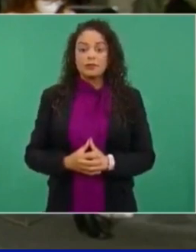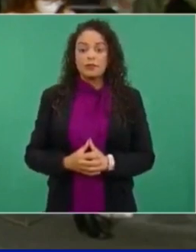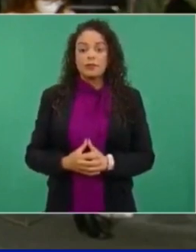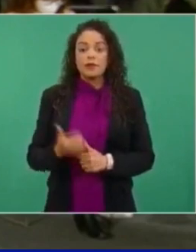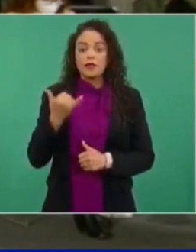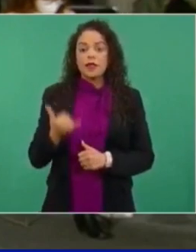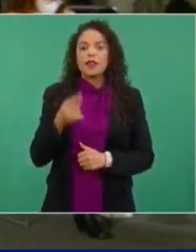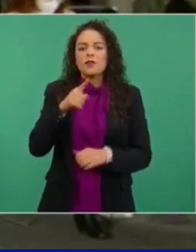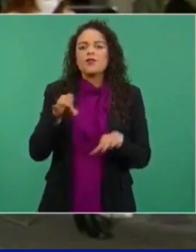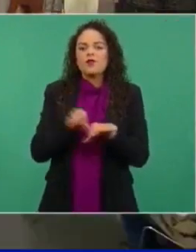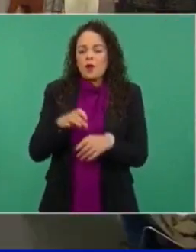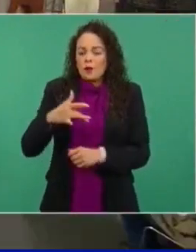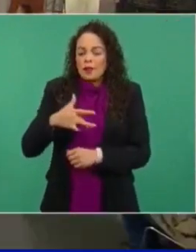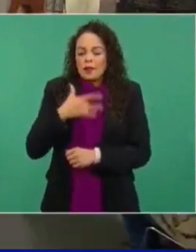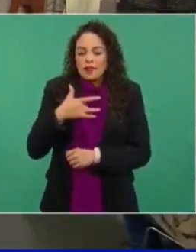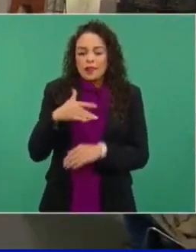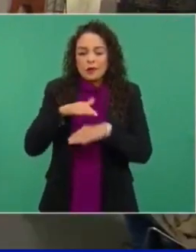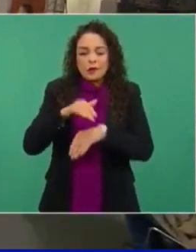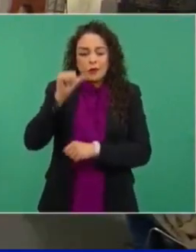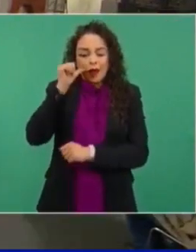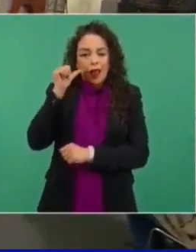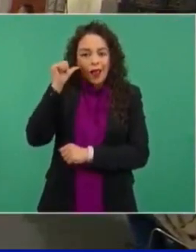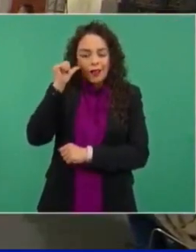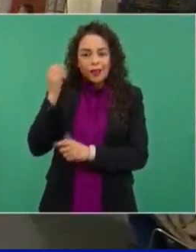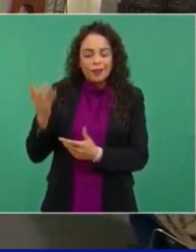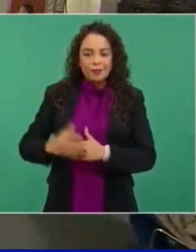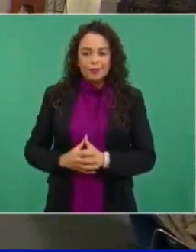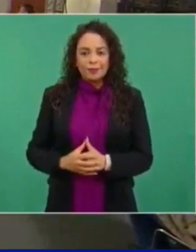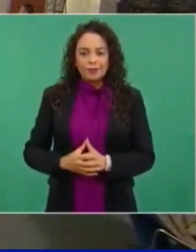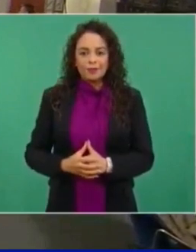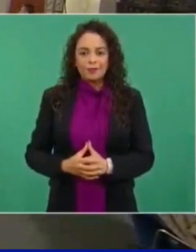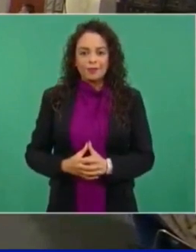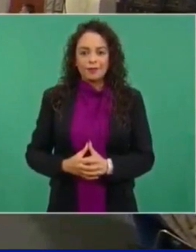evento. Bueno, yo no